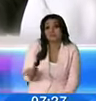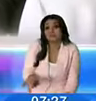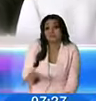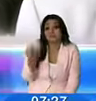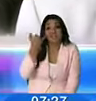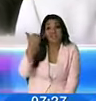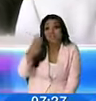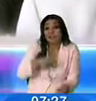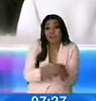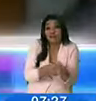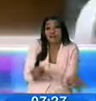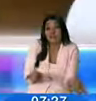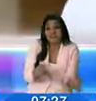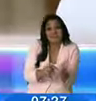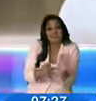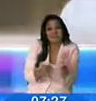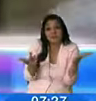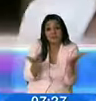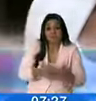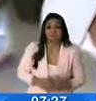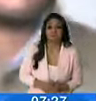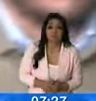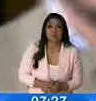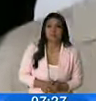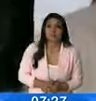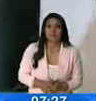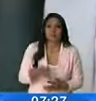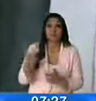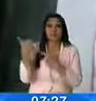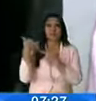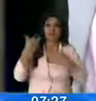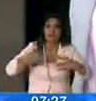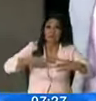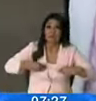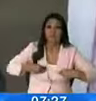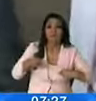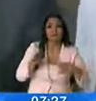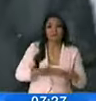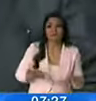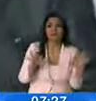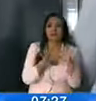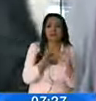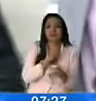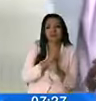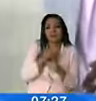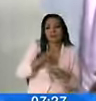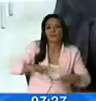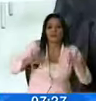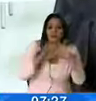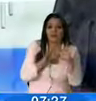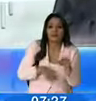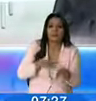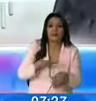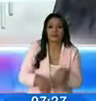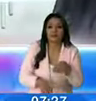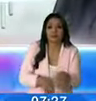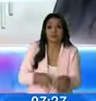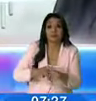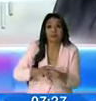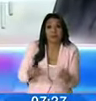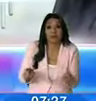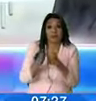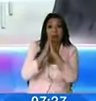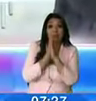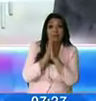menos cómplice y encubridor. Que reconocer su responsabilidad es un paso importante, aseguran en la legislatura, y que sería prudente que antes de